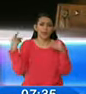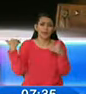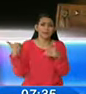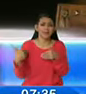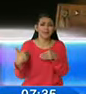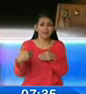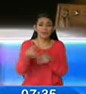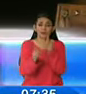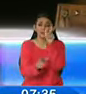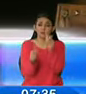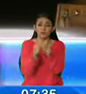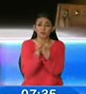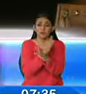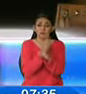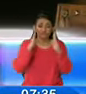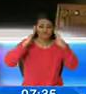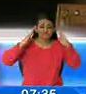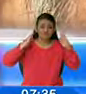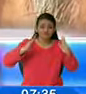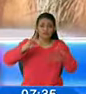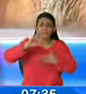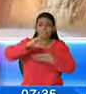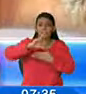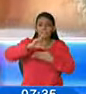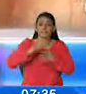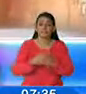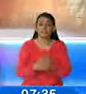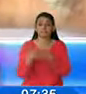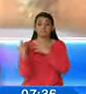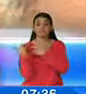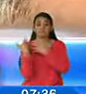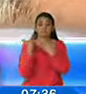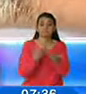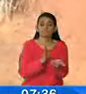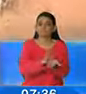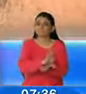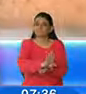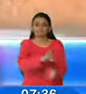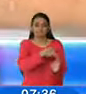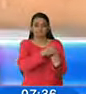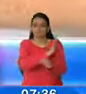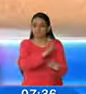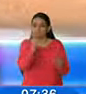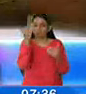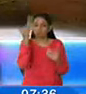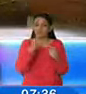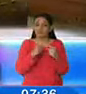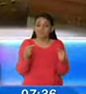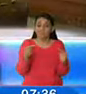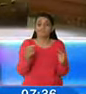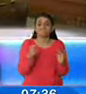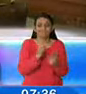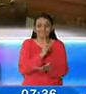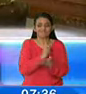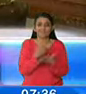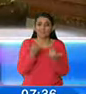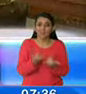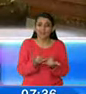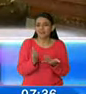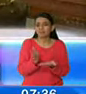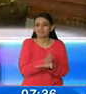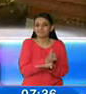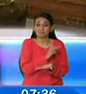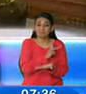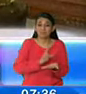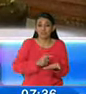para personas con discapacidad, creo que en América Latina. Dejó su cargo prometiendo no retornar a la política, pero reconoce que es momento de dejar de